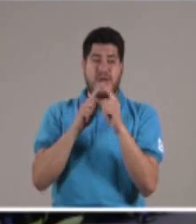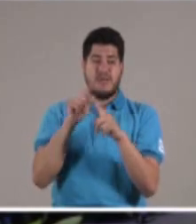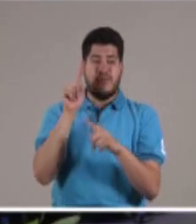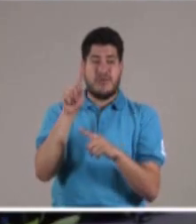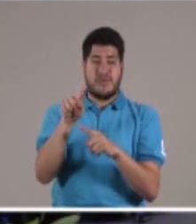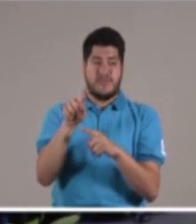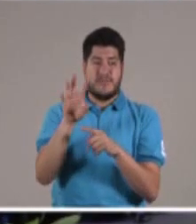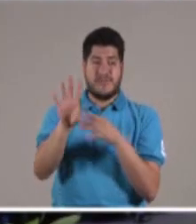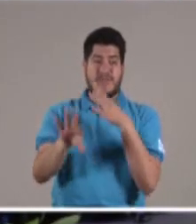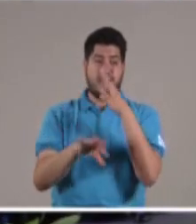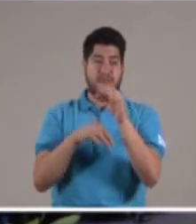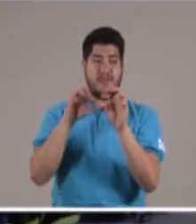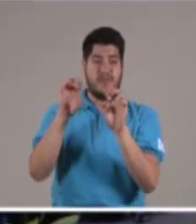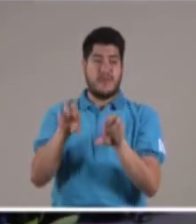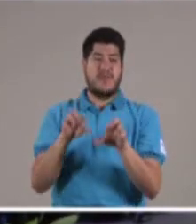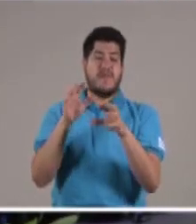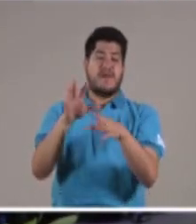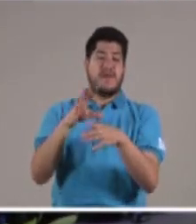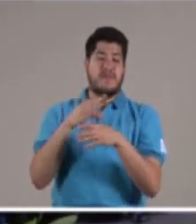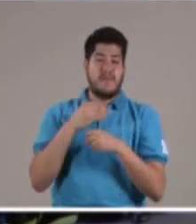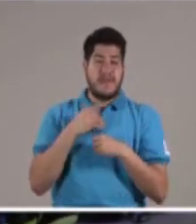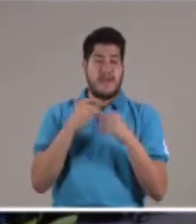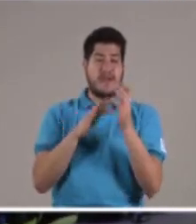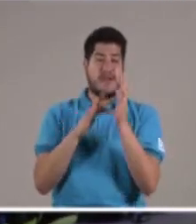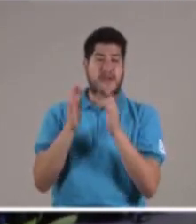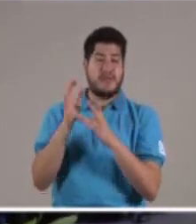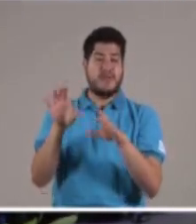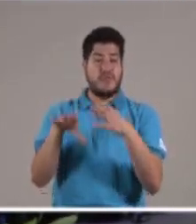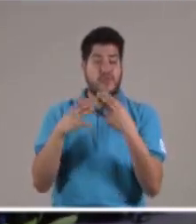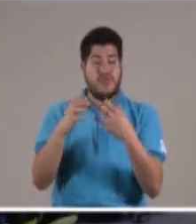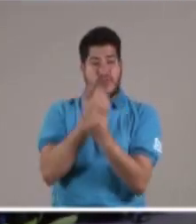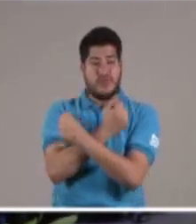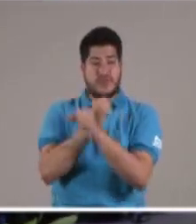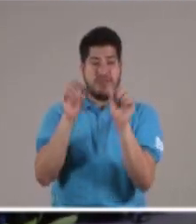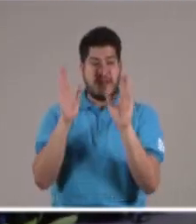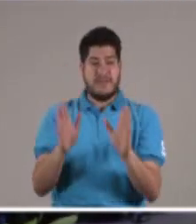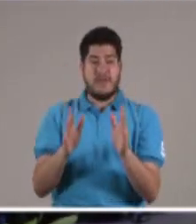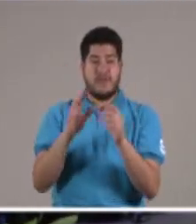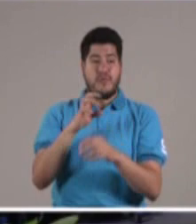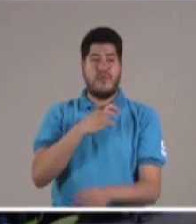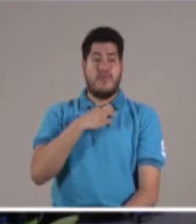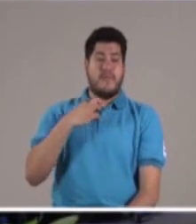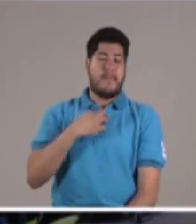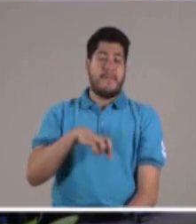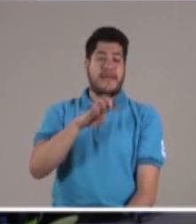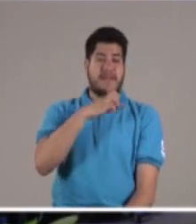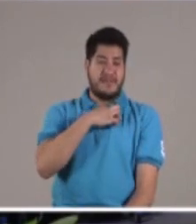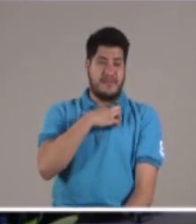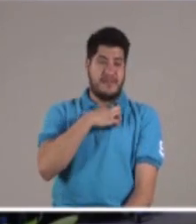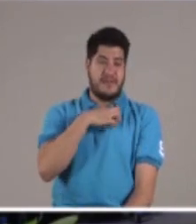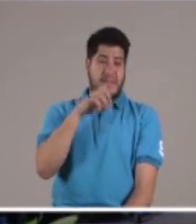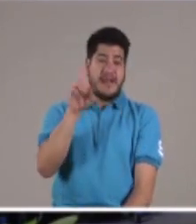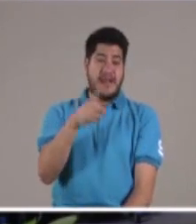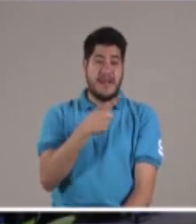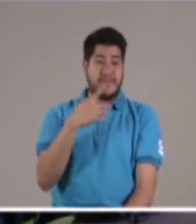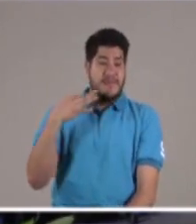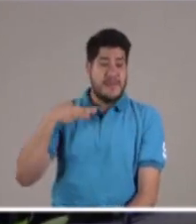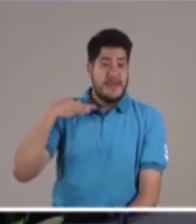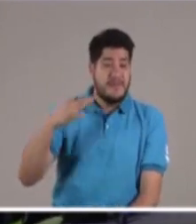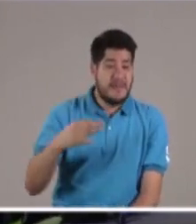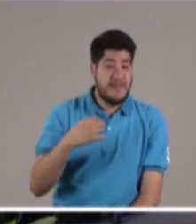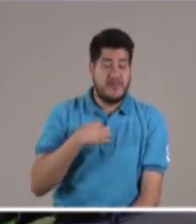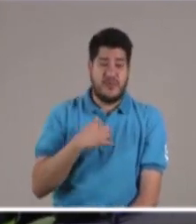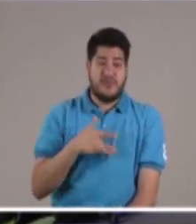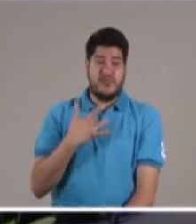hay alguien que va a aceptar a Jesucristo como su salvador personal es la primera invitación que tengo el deseo